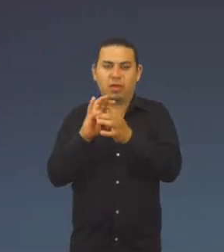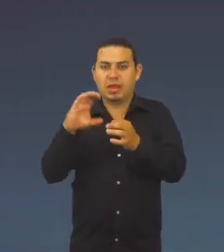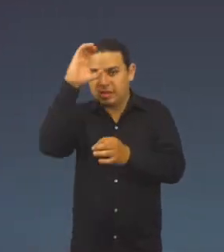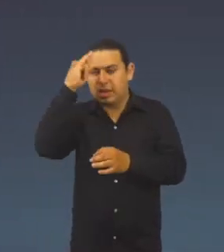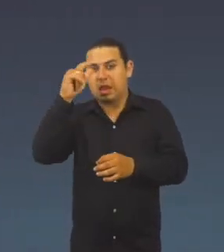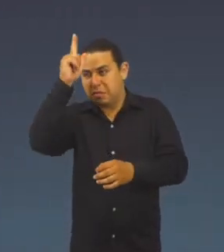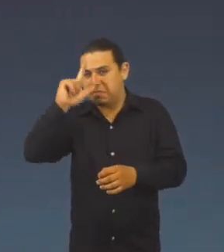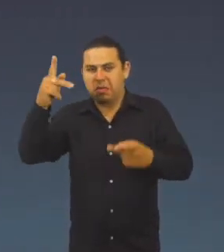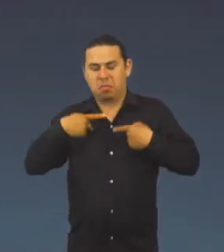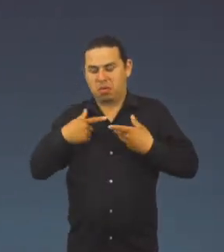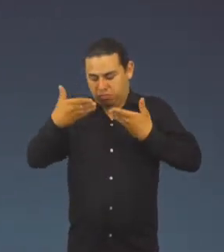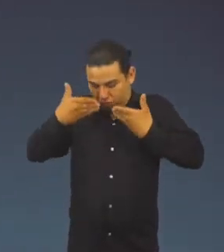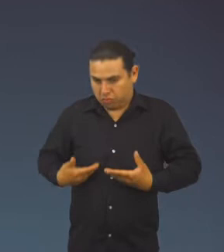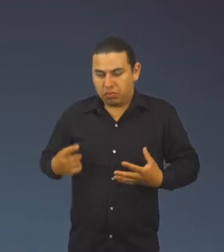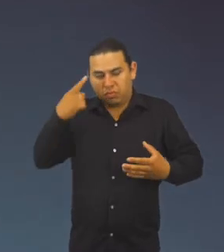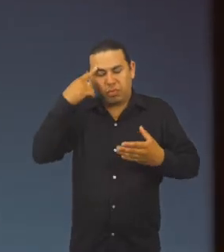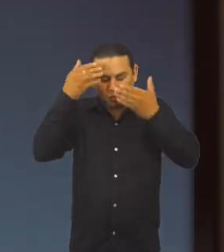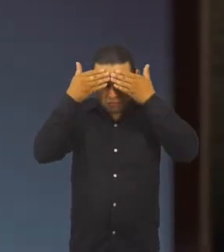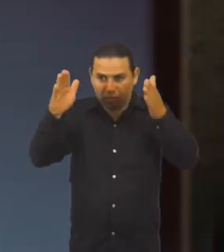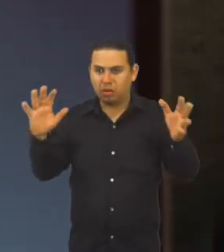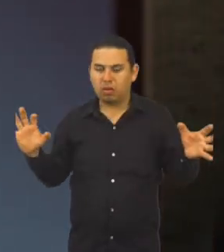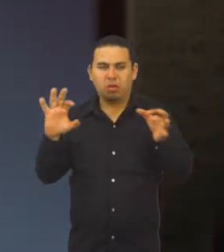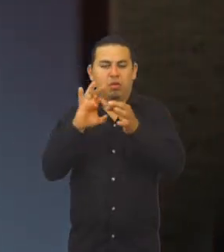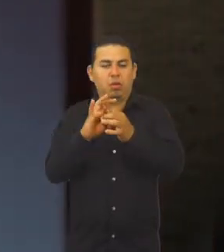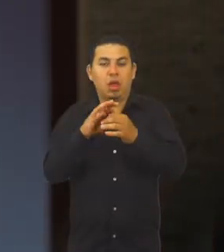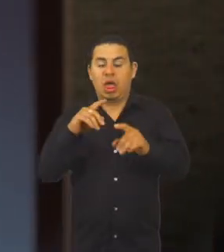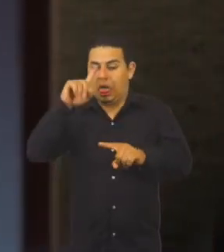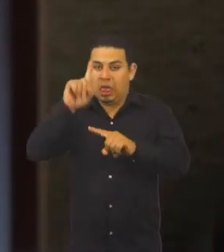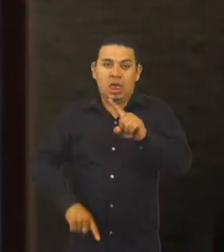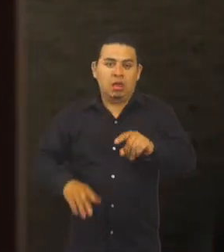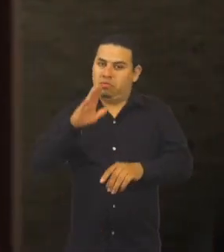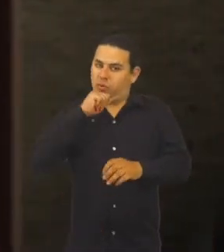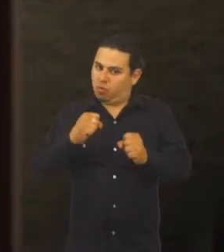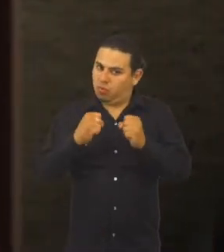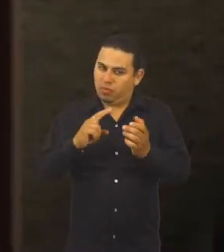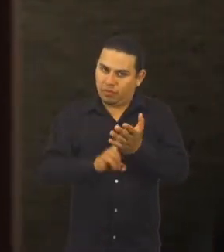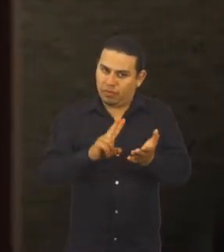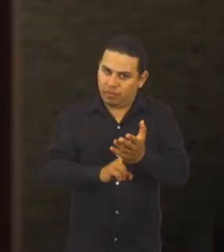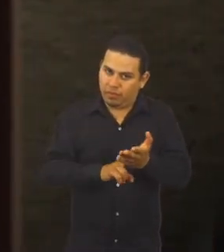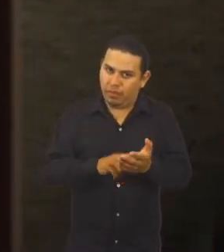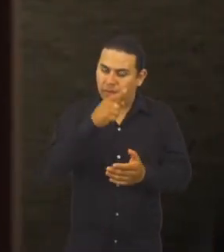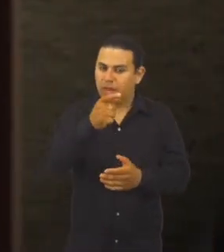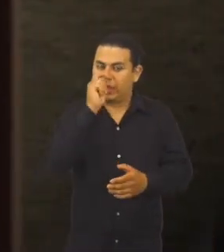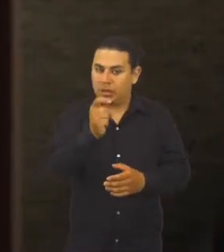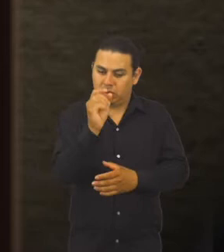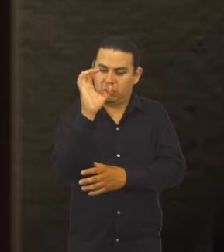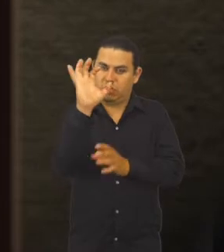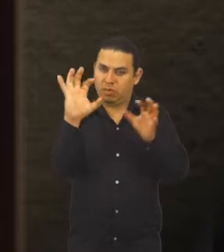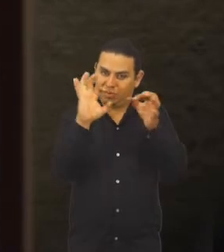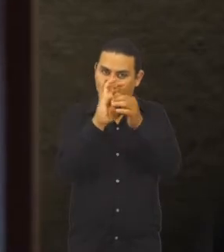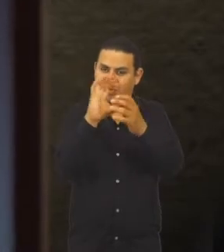mismo pensamiento, donde todo vive sostenido por el equilibrio imperturbable del cosmos. Estos